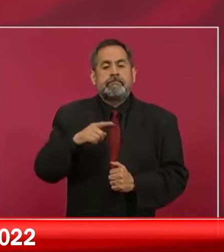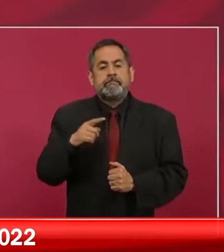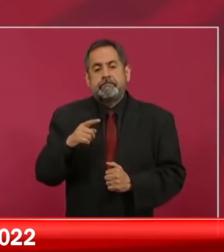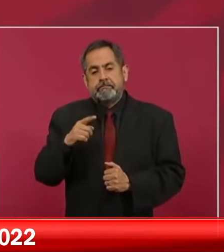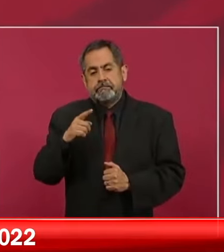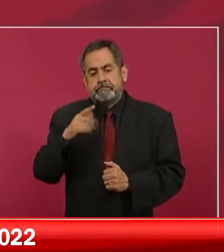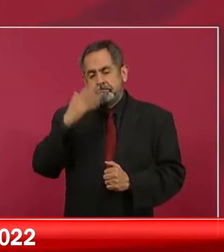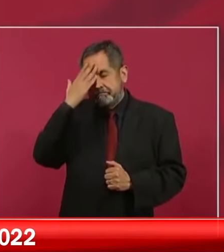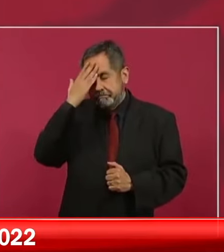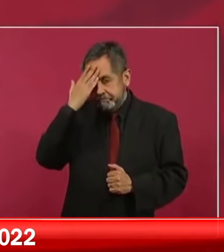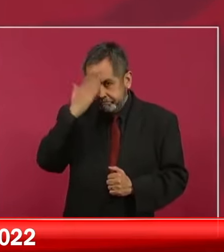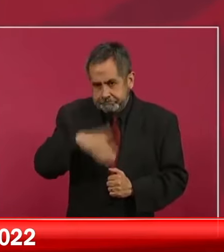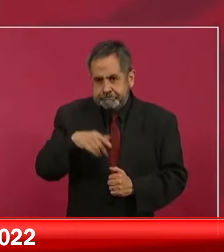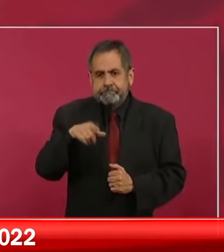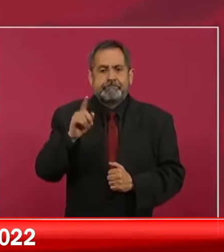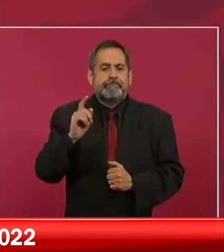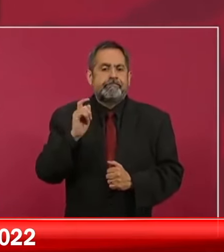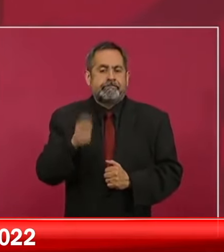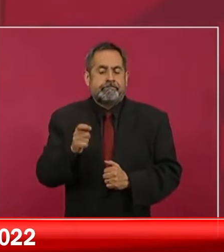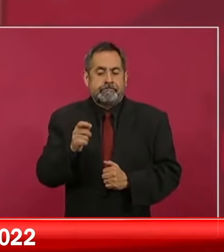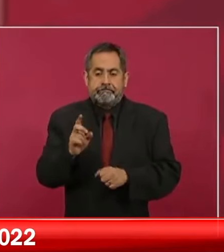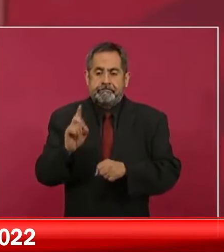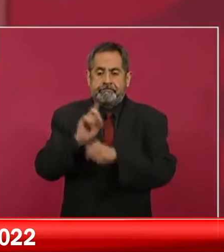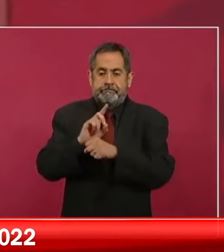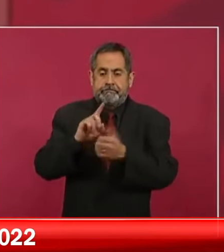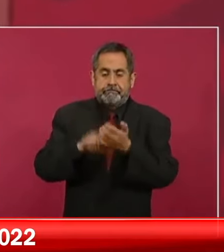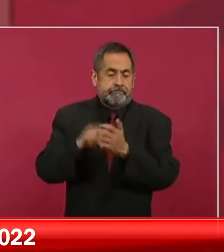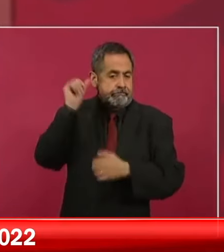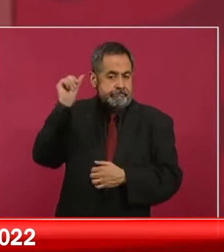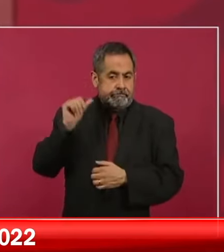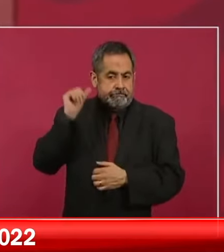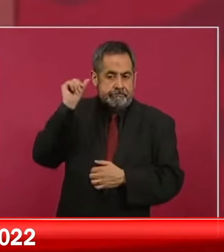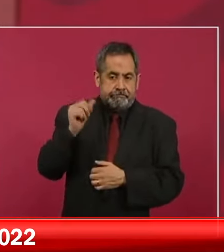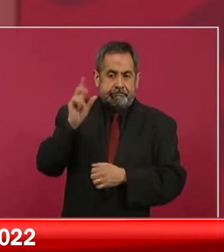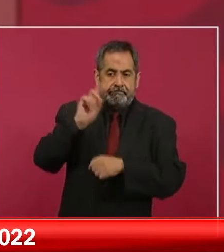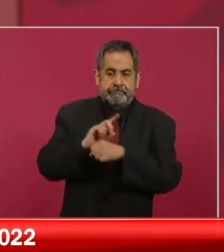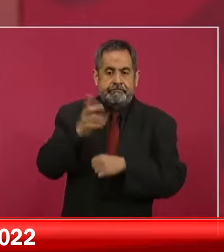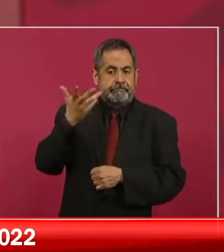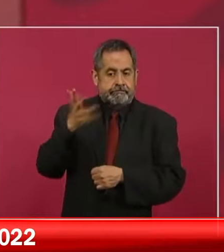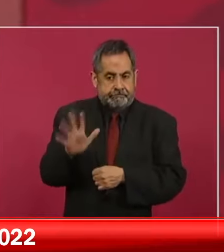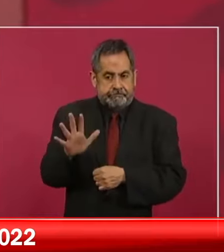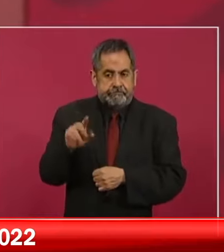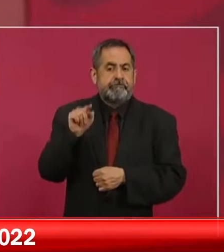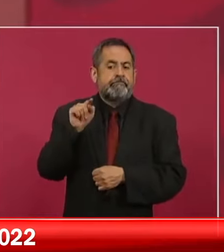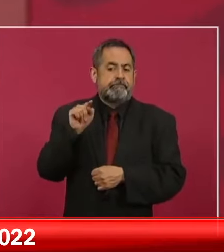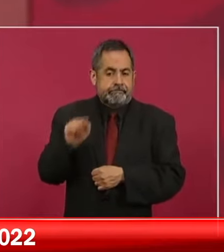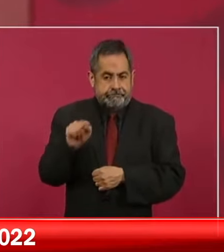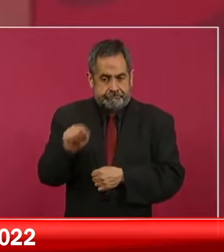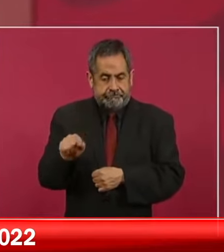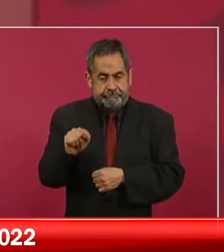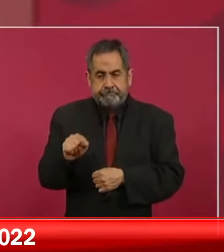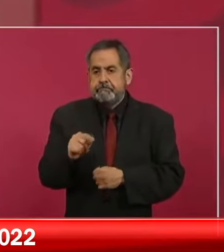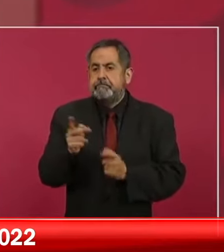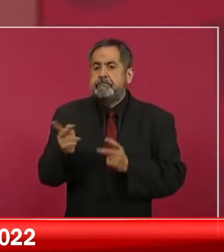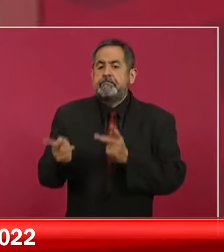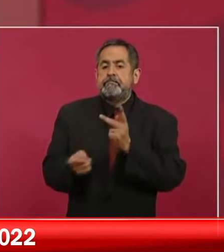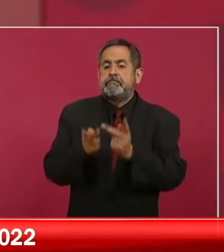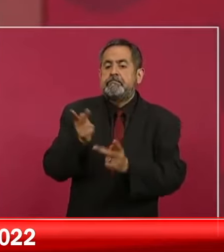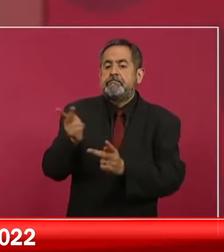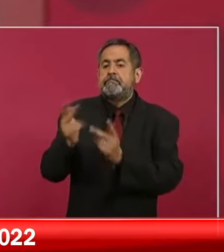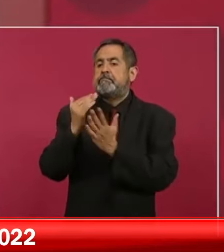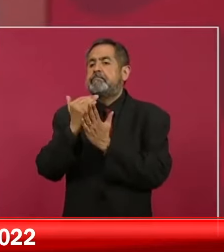se sabe el día 10 de abril a ver esa consulta